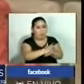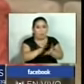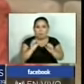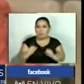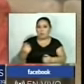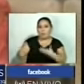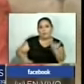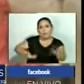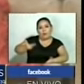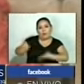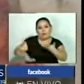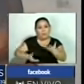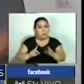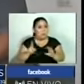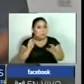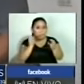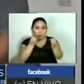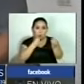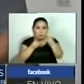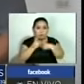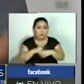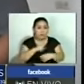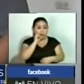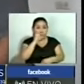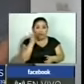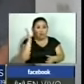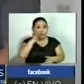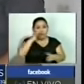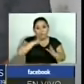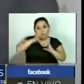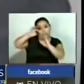comercializarse y consumirse. Nos va a tocar que botarlo.